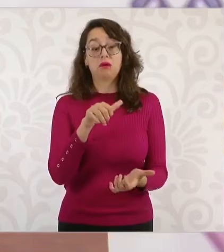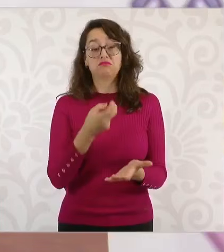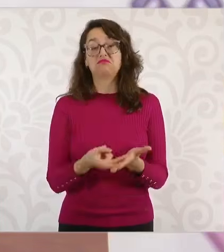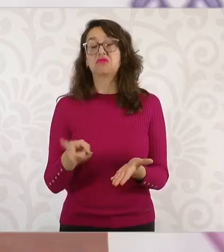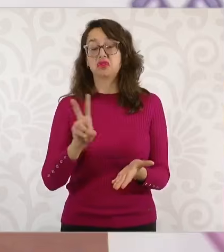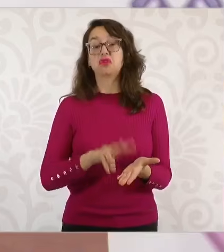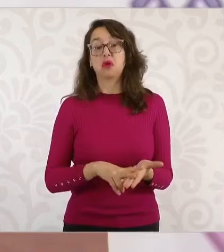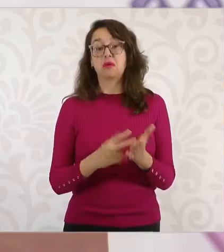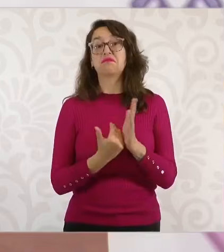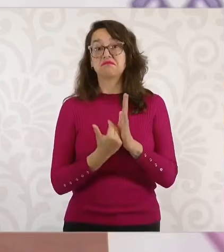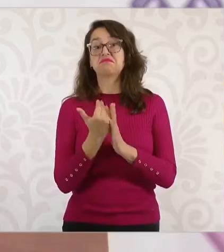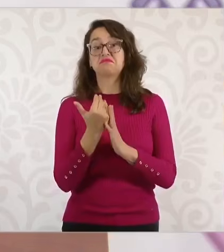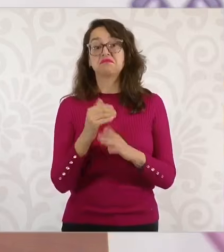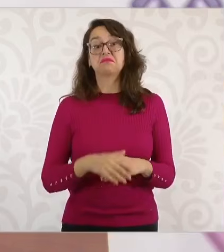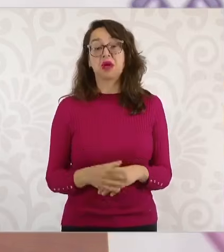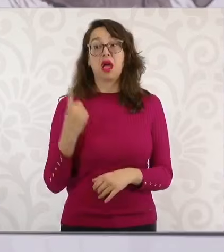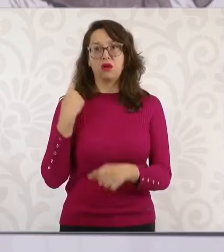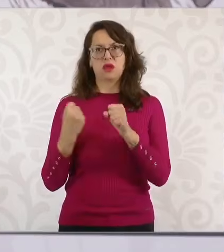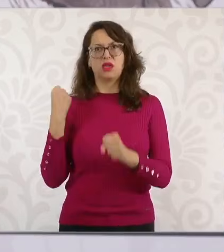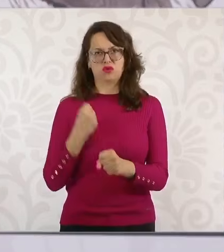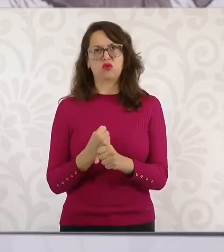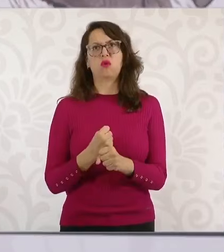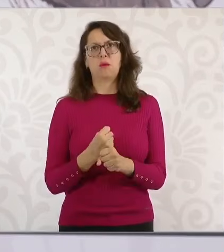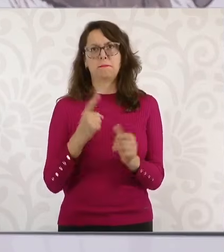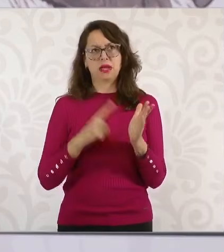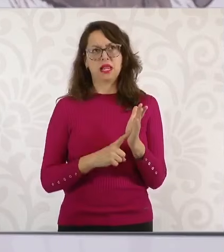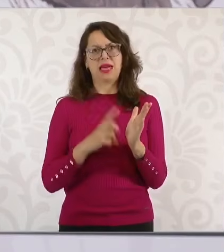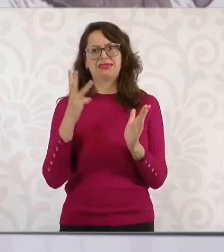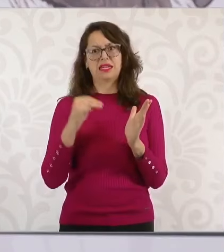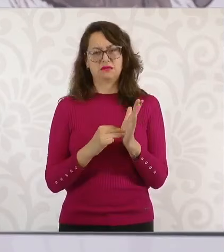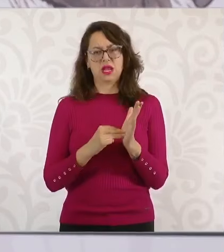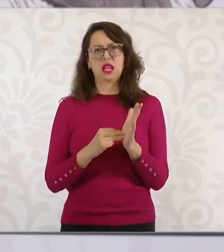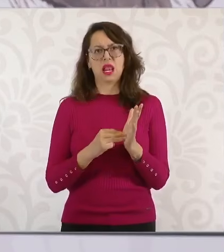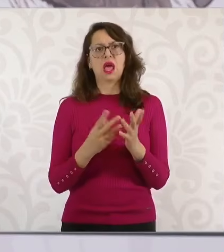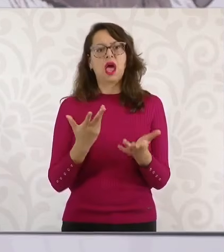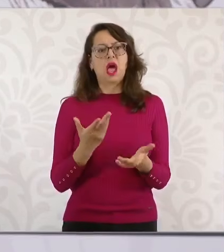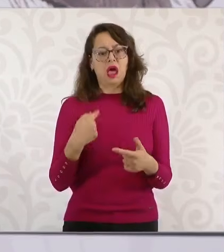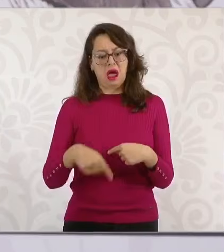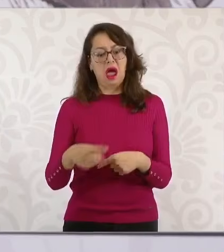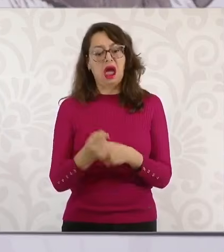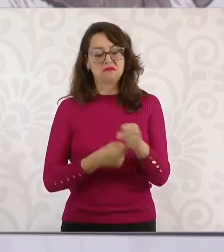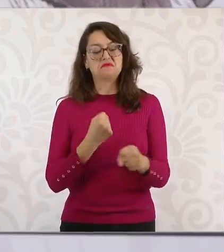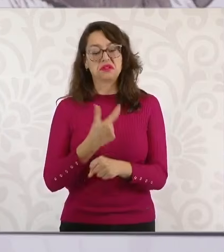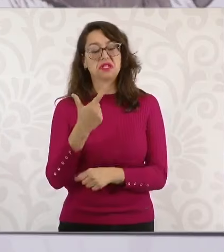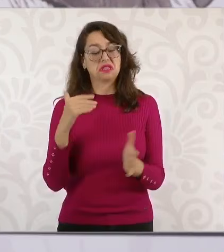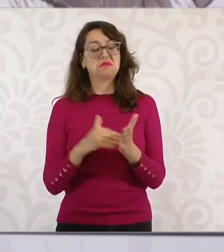pasado lo aumentamos como de 1,000 a 3,000 millones de pesos y pensamos que este año va a aumentar a más de 7,000 millones de